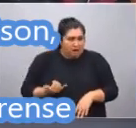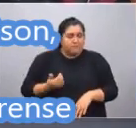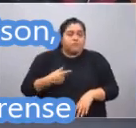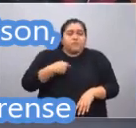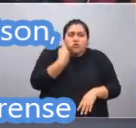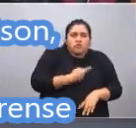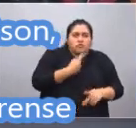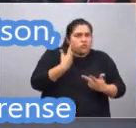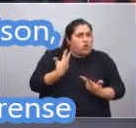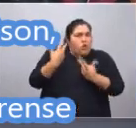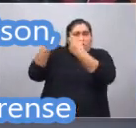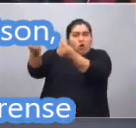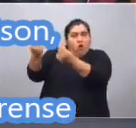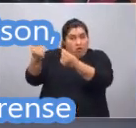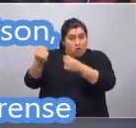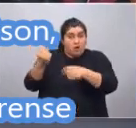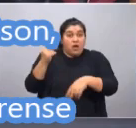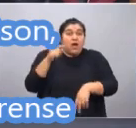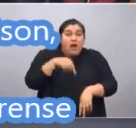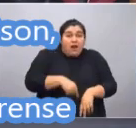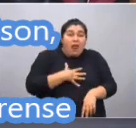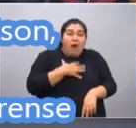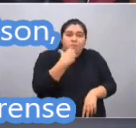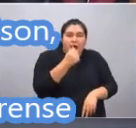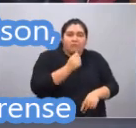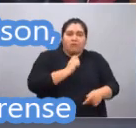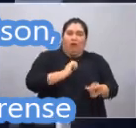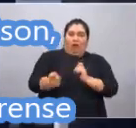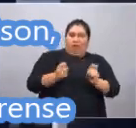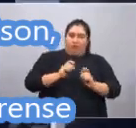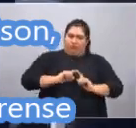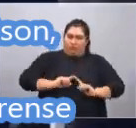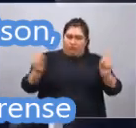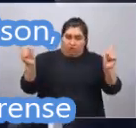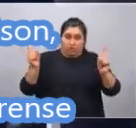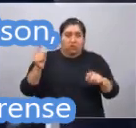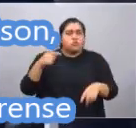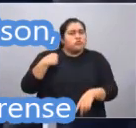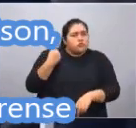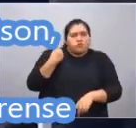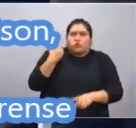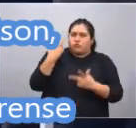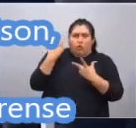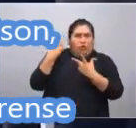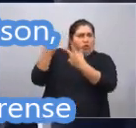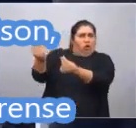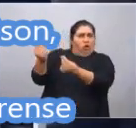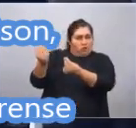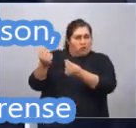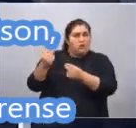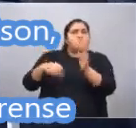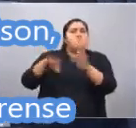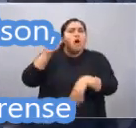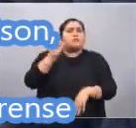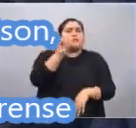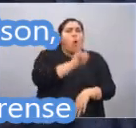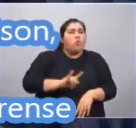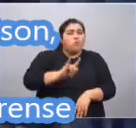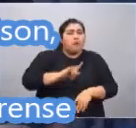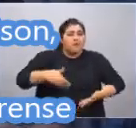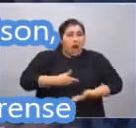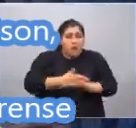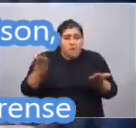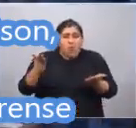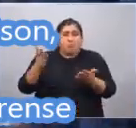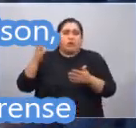rechazo a la entrega de la patria. Es un rechazo al ataque a la universidad pública